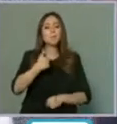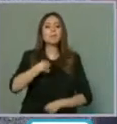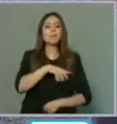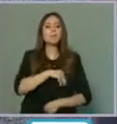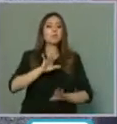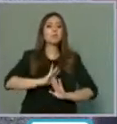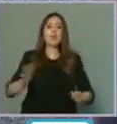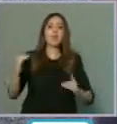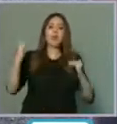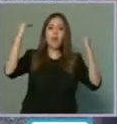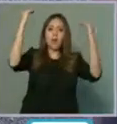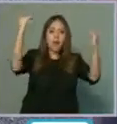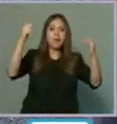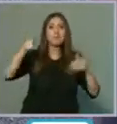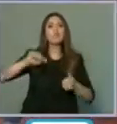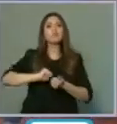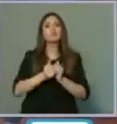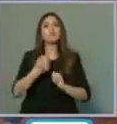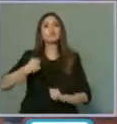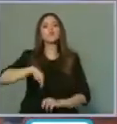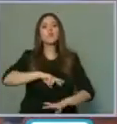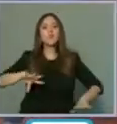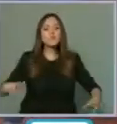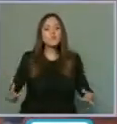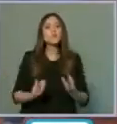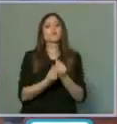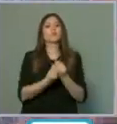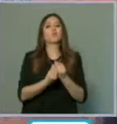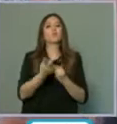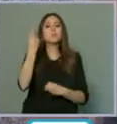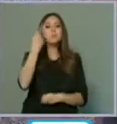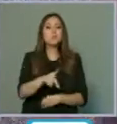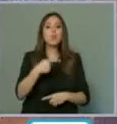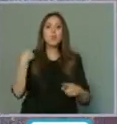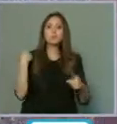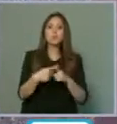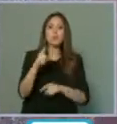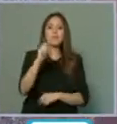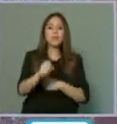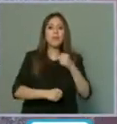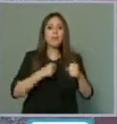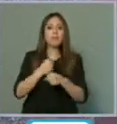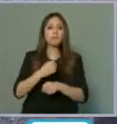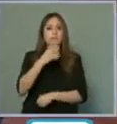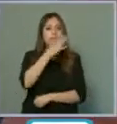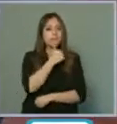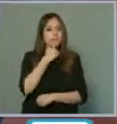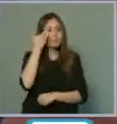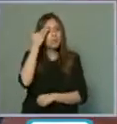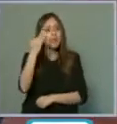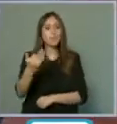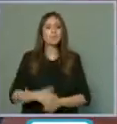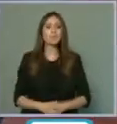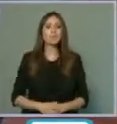que también estamos por aquí juntos, pero durante pues ya 20 años es un Oye, montón. ¿y cuál es el mejor público al que te